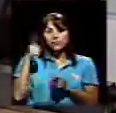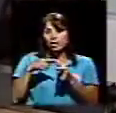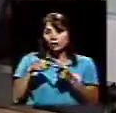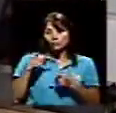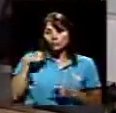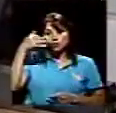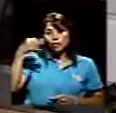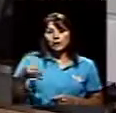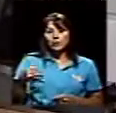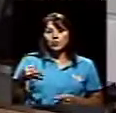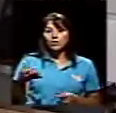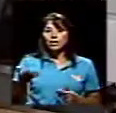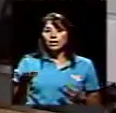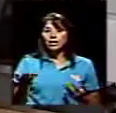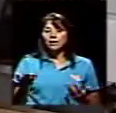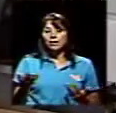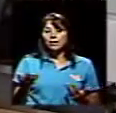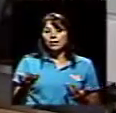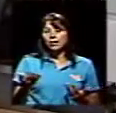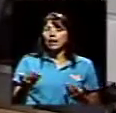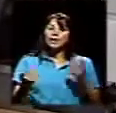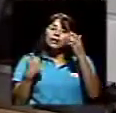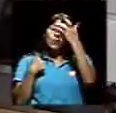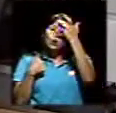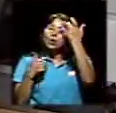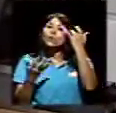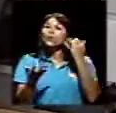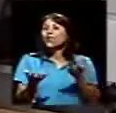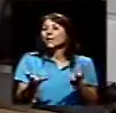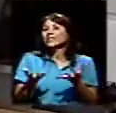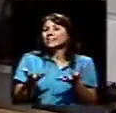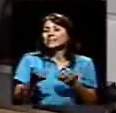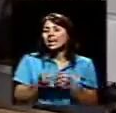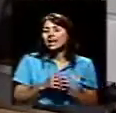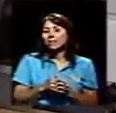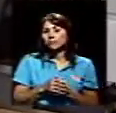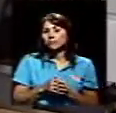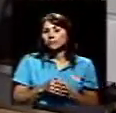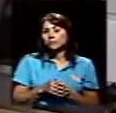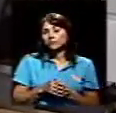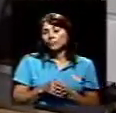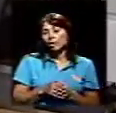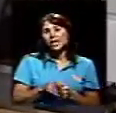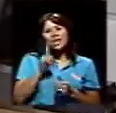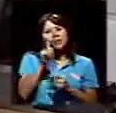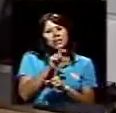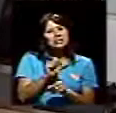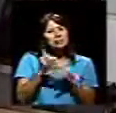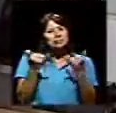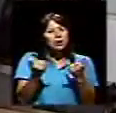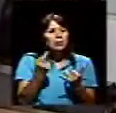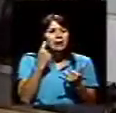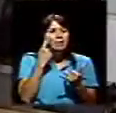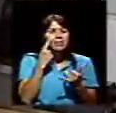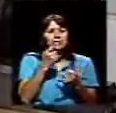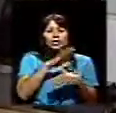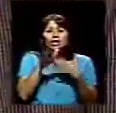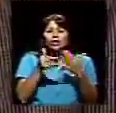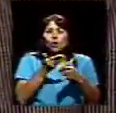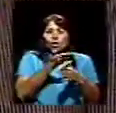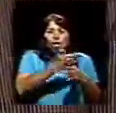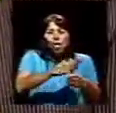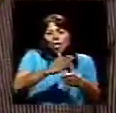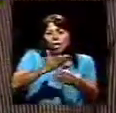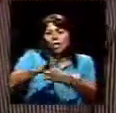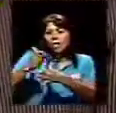que lo que uno quisiera, en un contexto tan fraccionado y además de eso aparentemente tan confuso